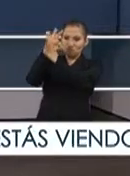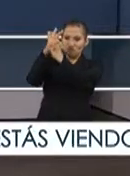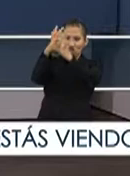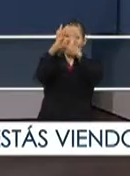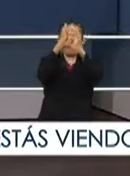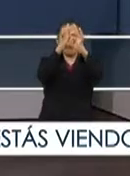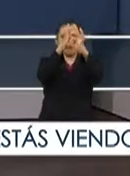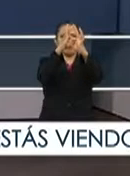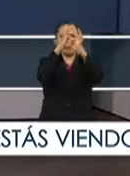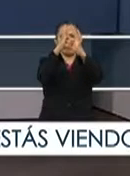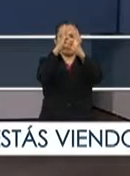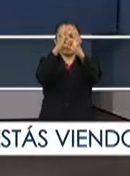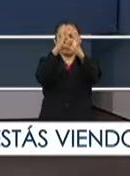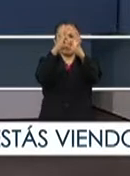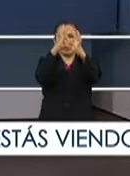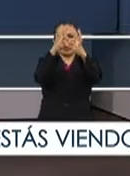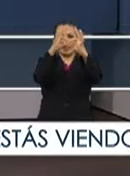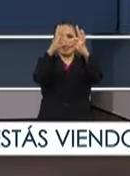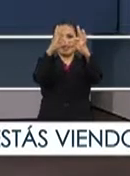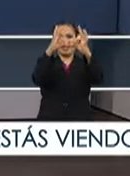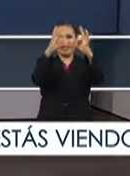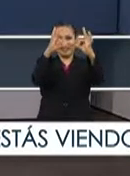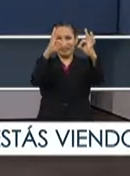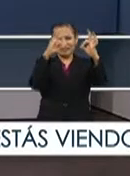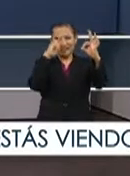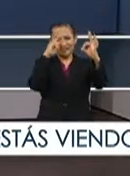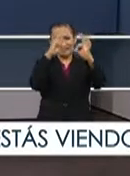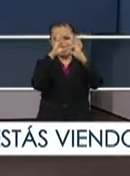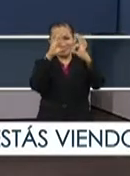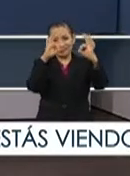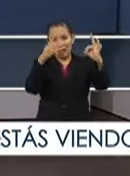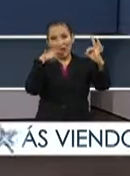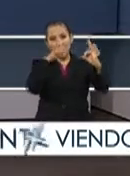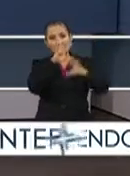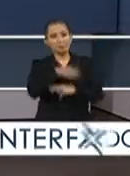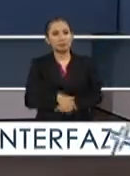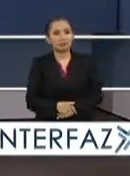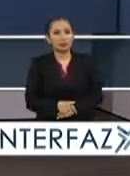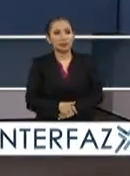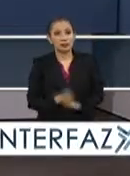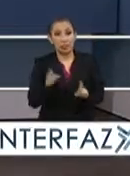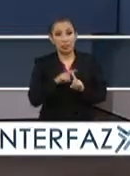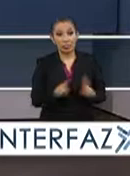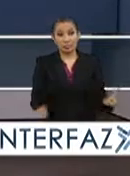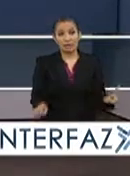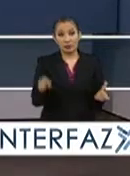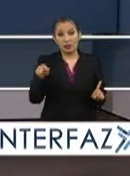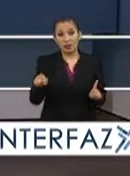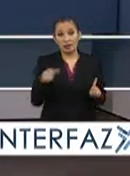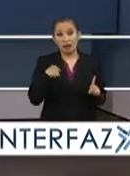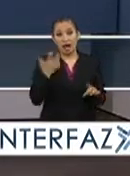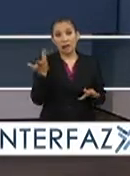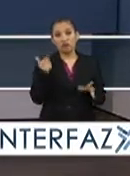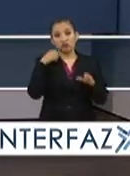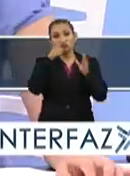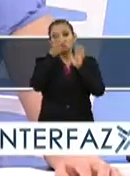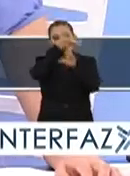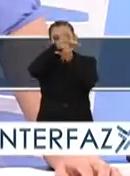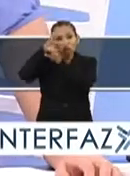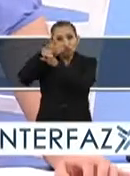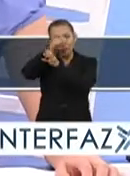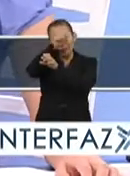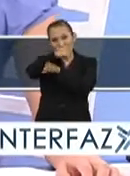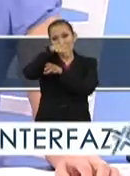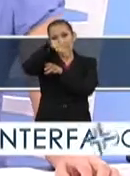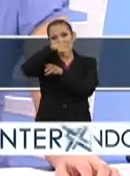eclipse, y va a seguir y ya va a salir. Bueno, pues habrá diferentes, habrá la transmisión que estarán haciendo